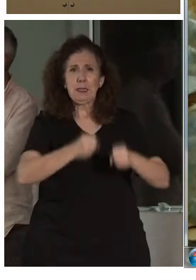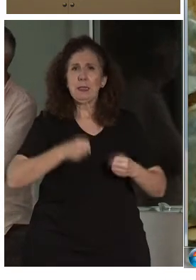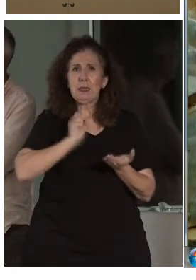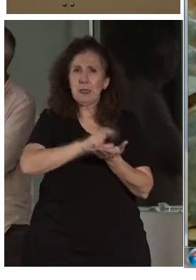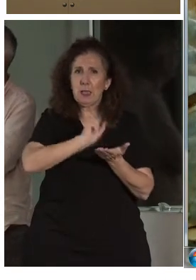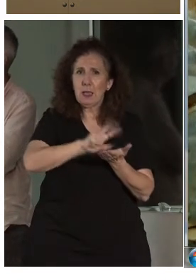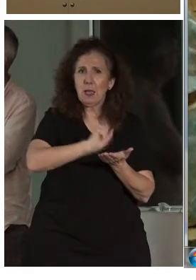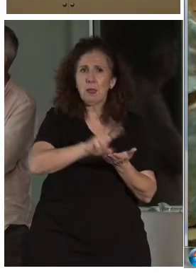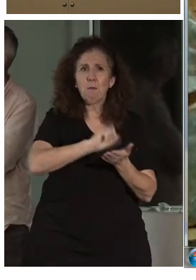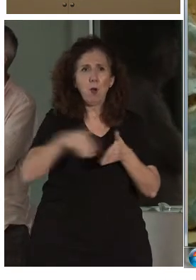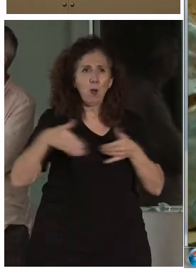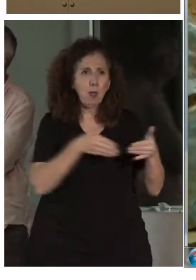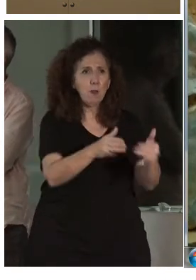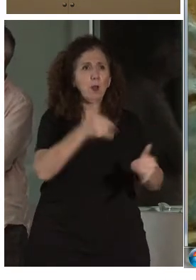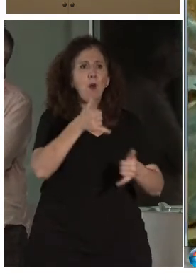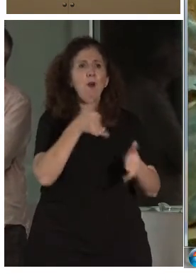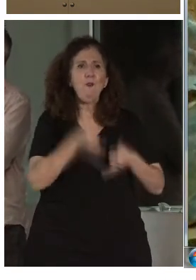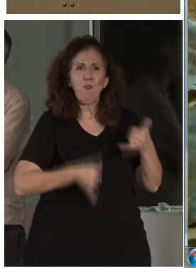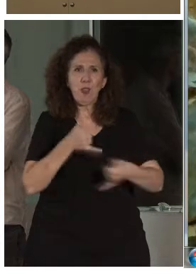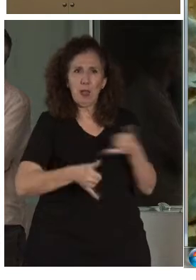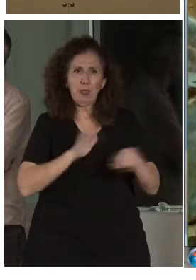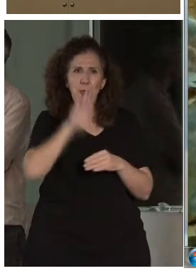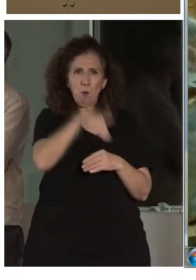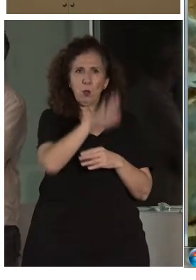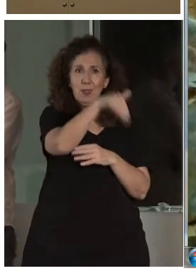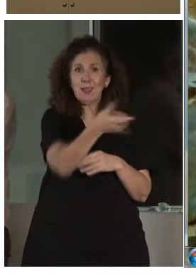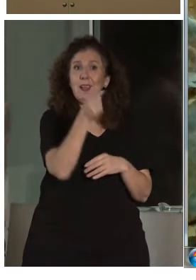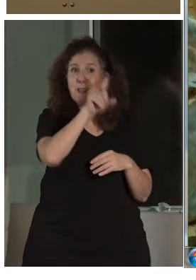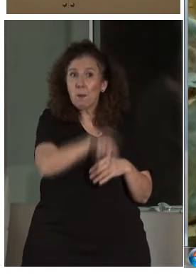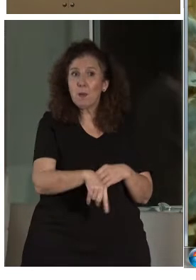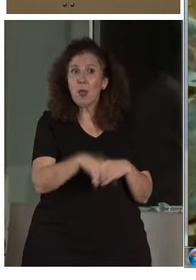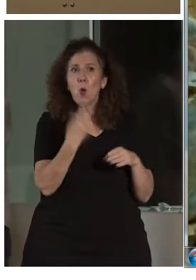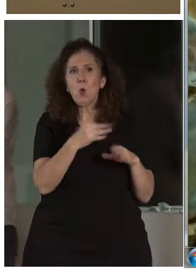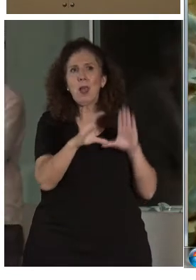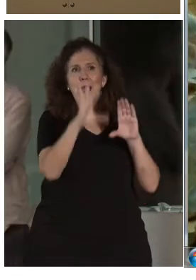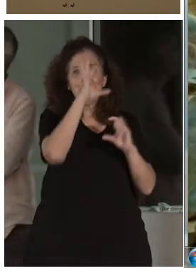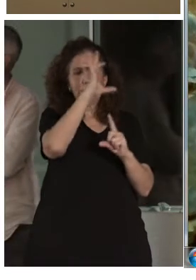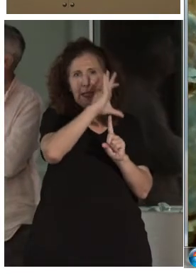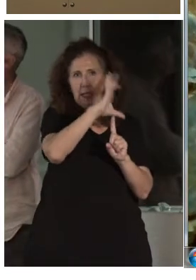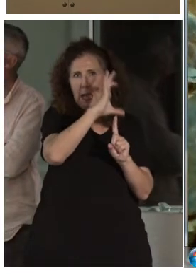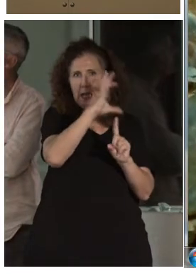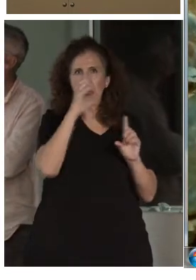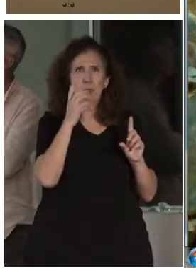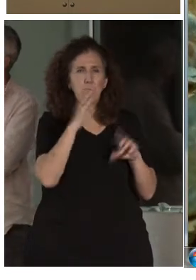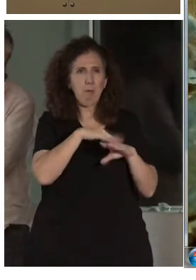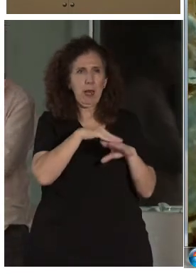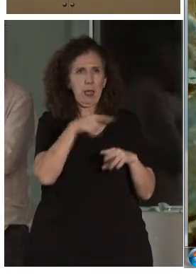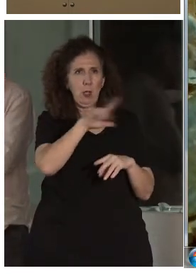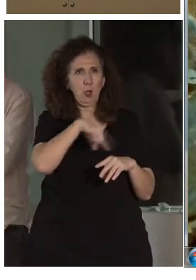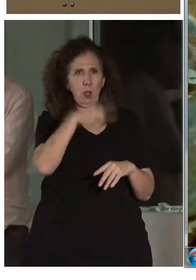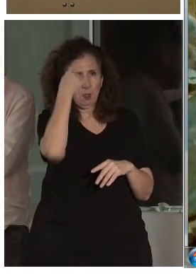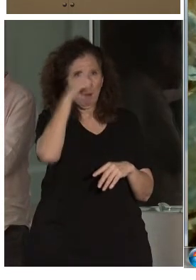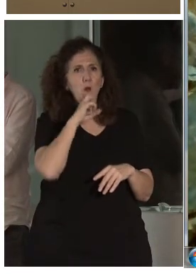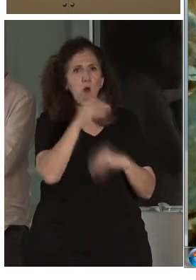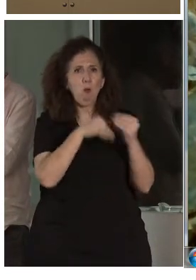caminos para la BTT, la bicicleta de montaña, pues también vamos a colocar esta señalética como identificativa para poder hacer marcha